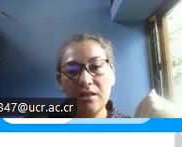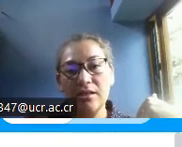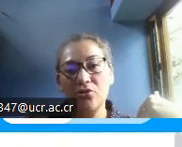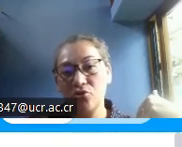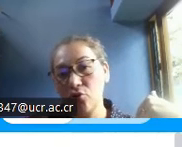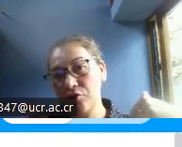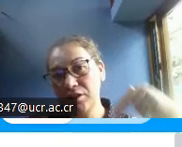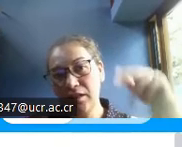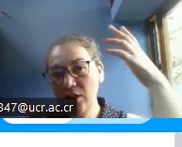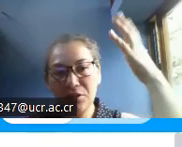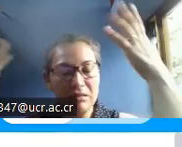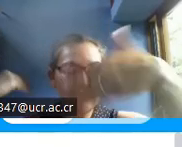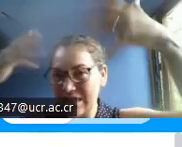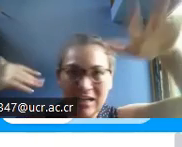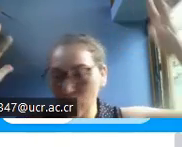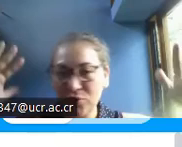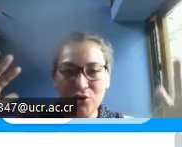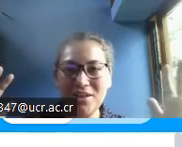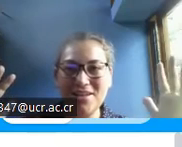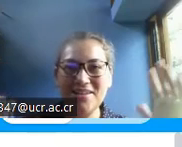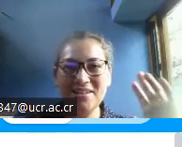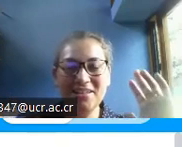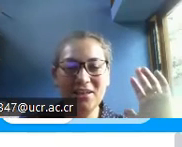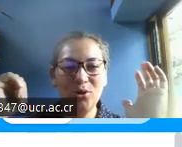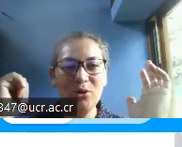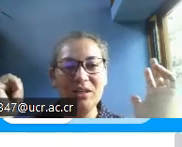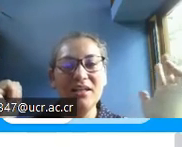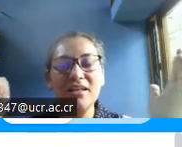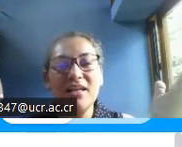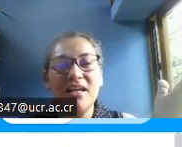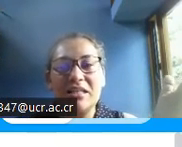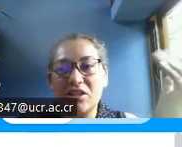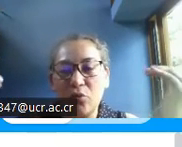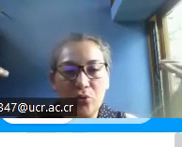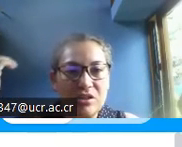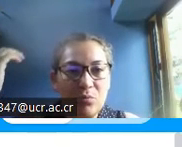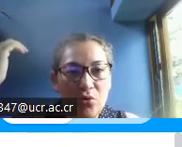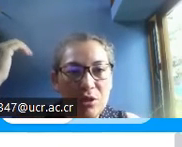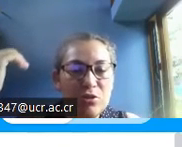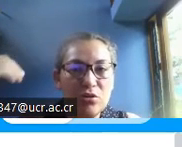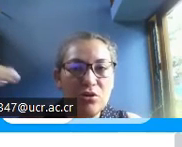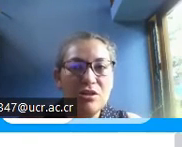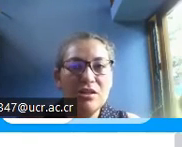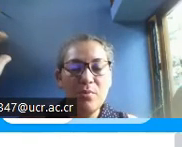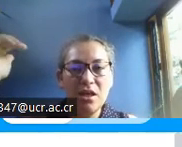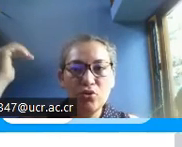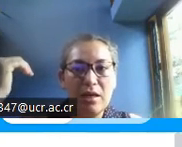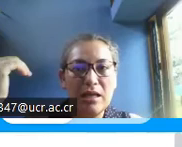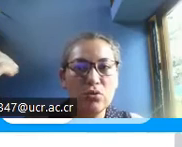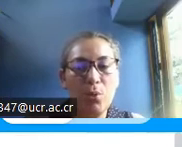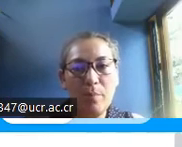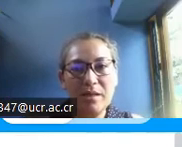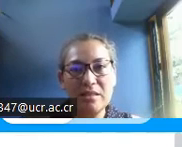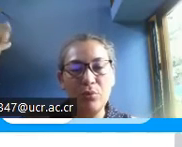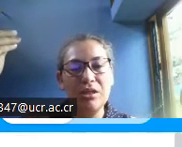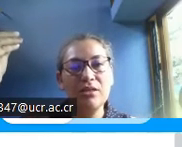video, ¿ok? Entonces yo ahorita acabo de tirar un montón de ideas aquí a lo loco, ¿verdad? Yo puedo decir, bueno, yo quiero hacer un video sobre